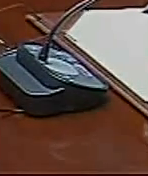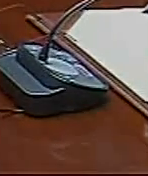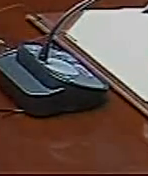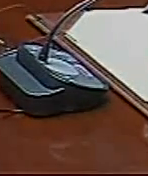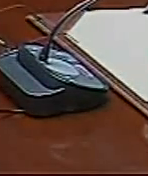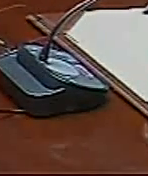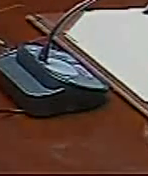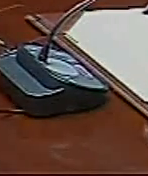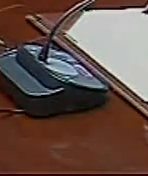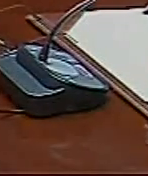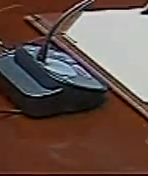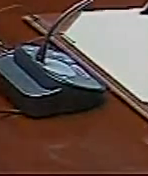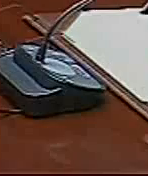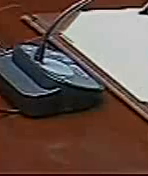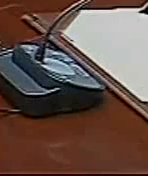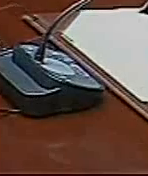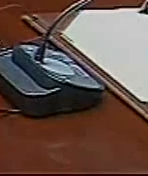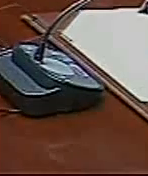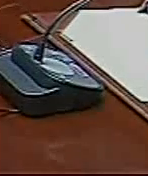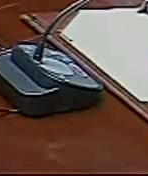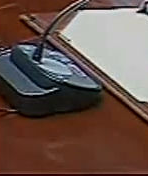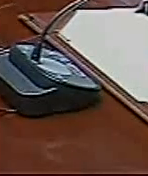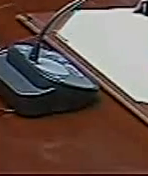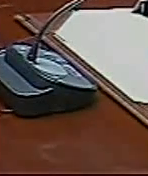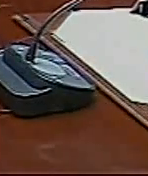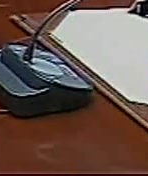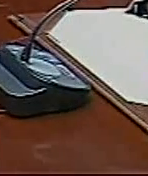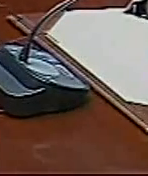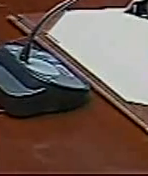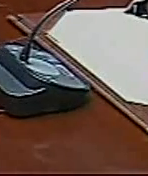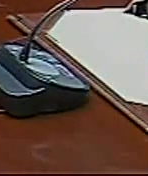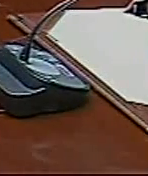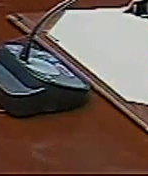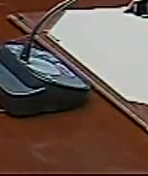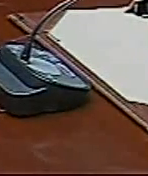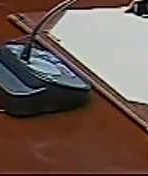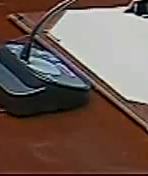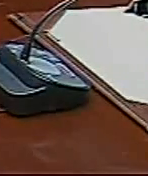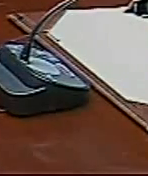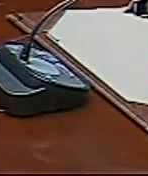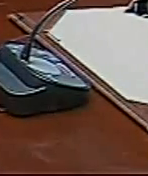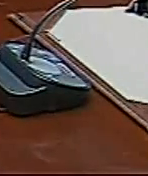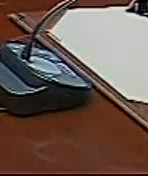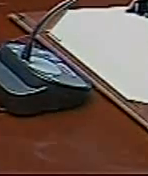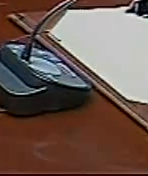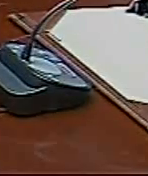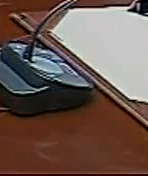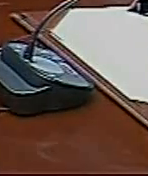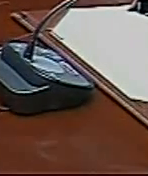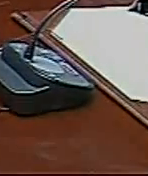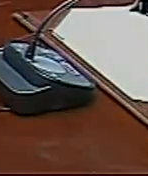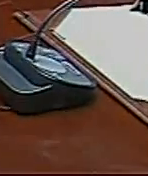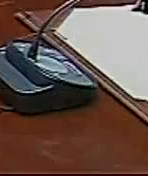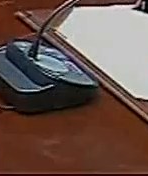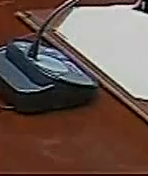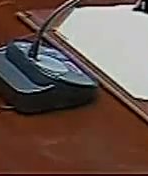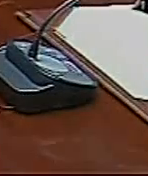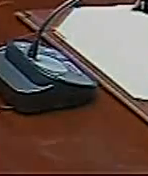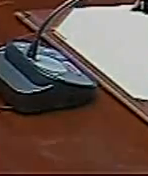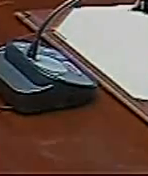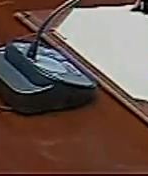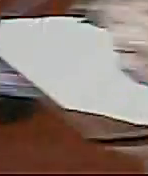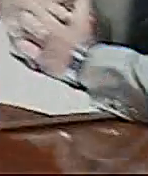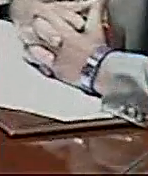que ojalá la economía social expresada en esta alternativa que se está construyendo desde tiempo atrás tenga una